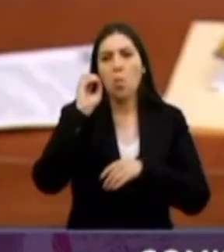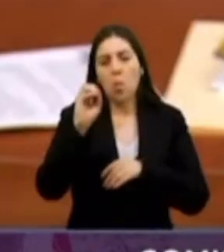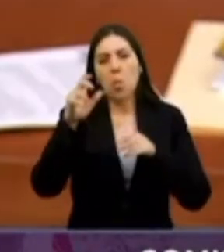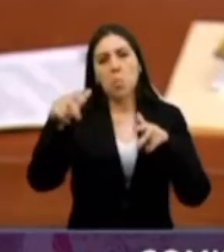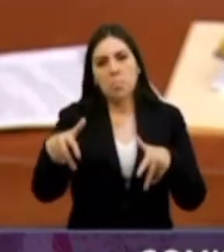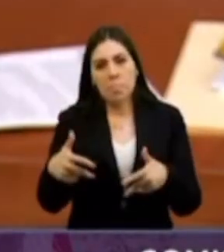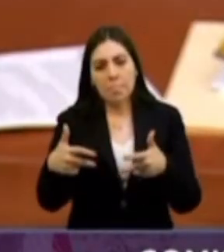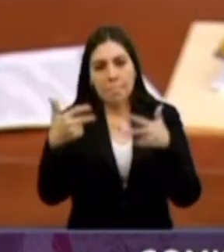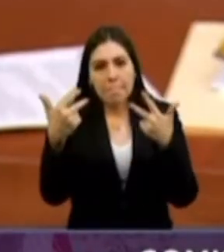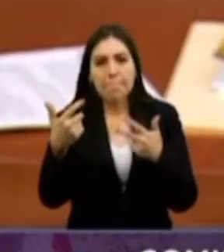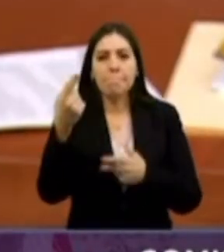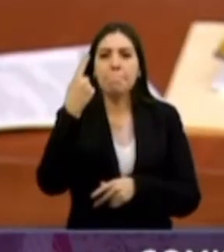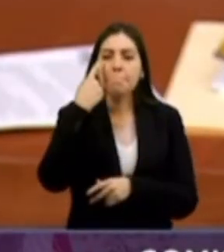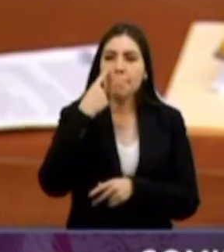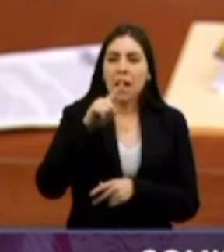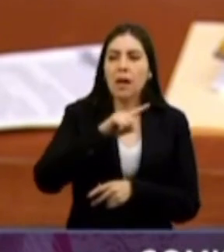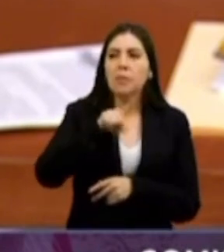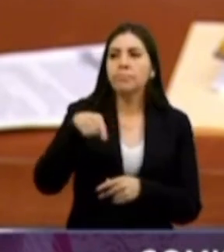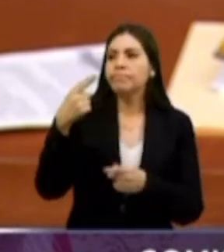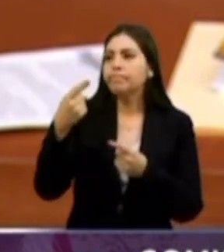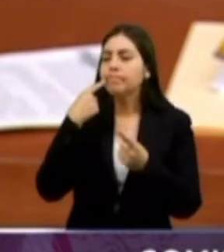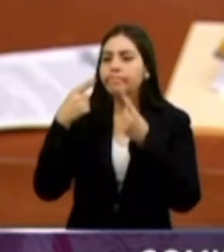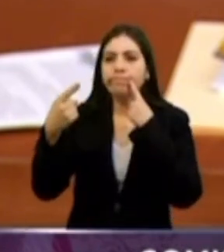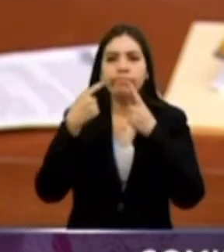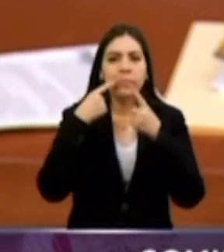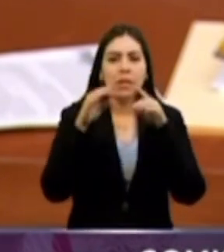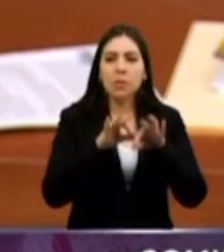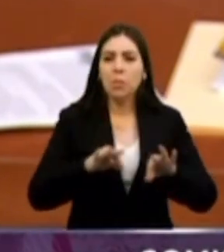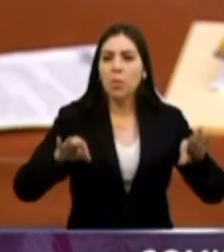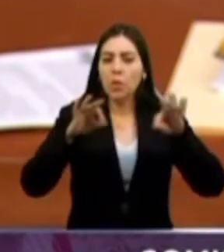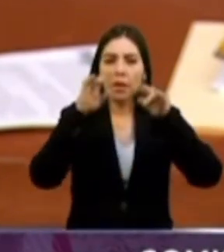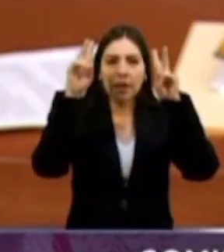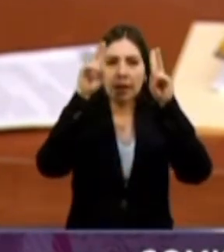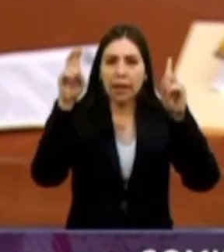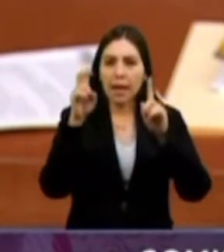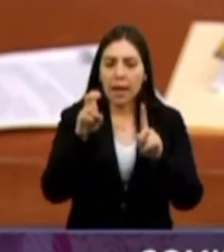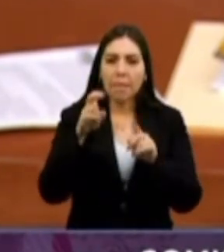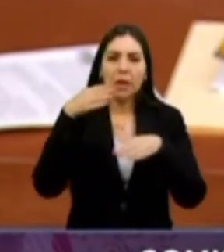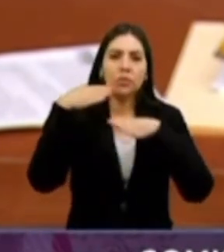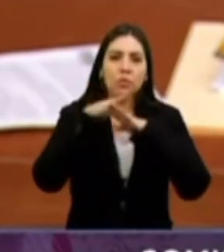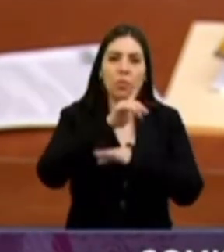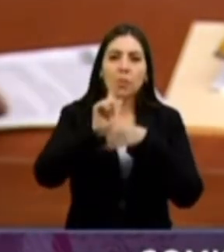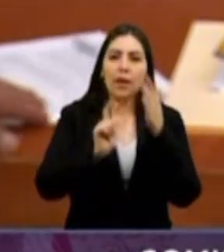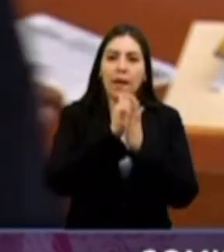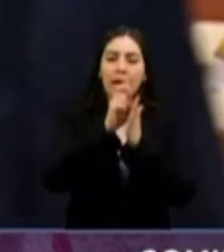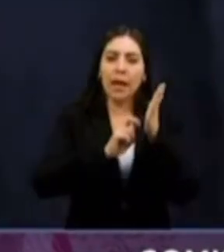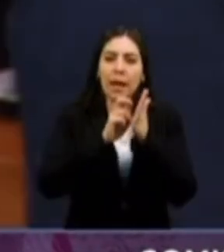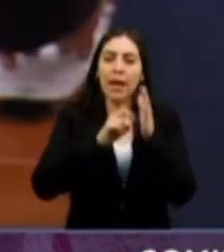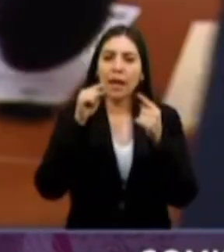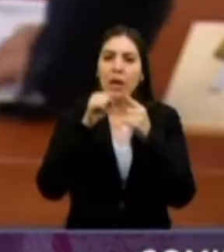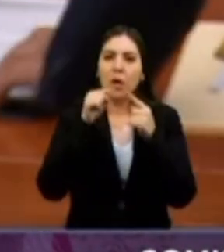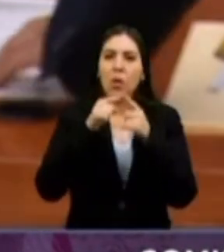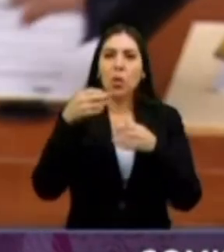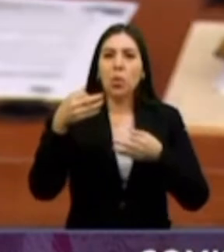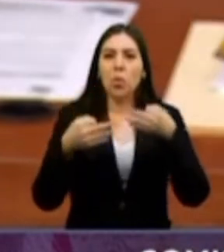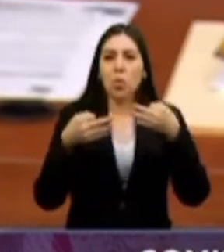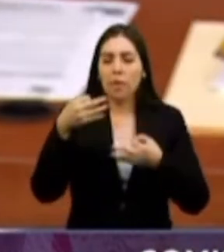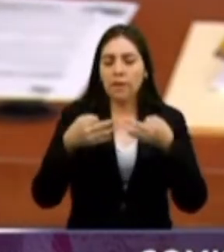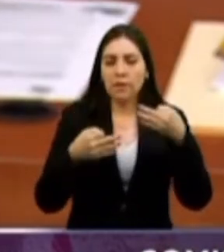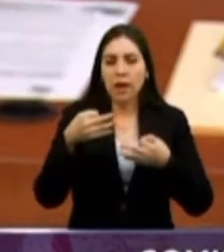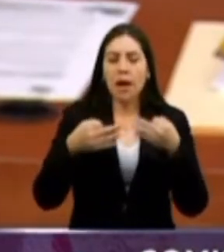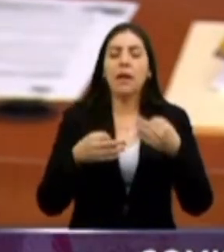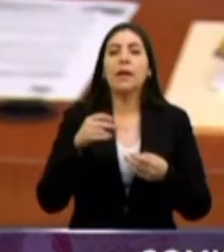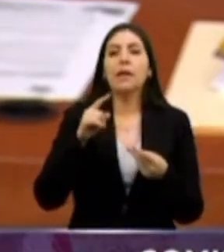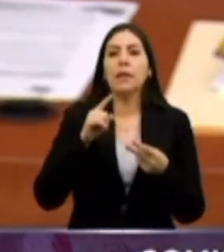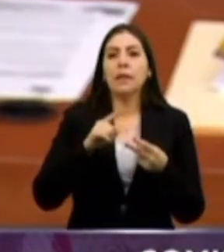aborden los temas centrales de la reforma en materia judicial, como son los mecanismos